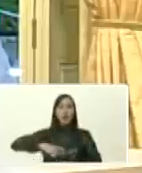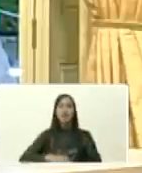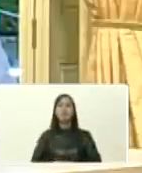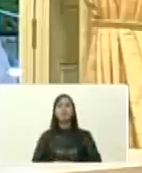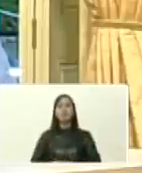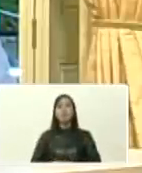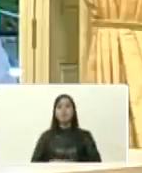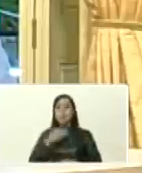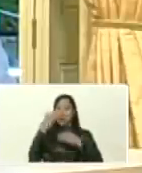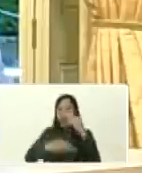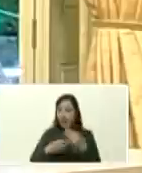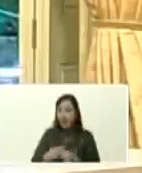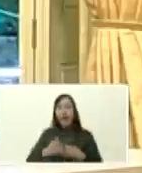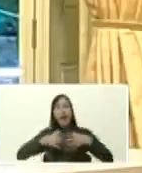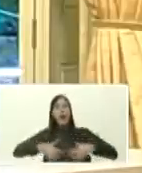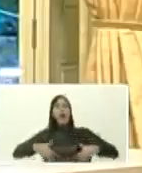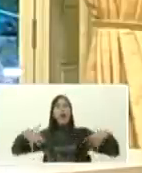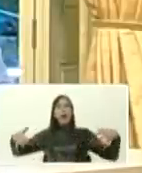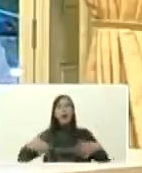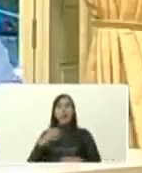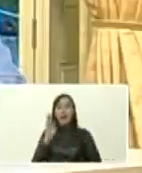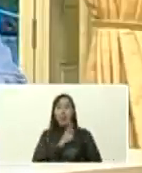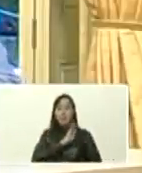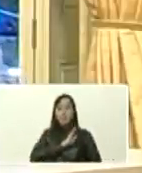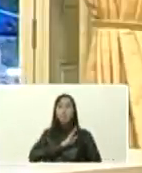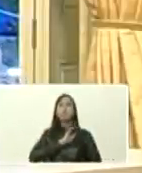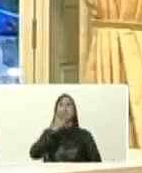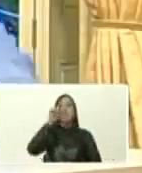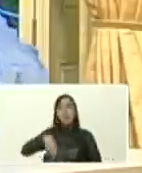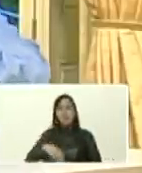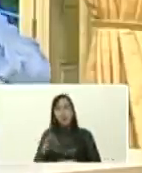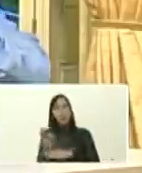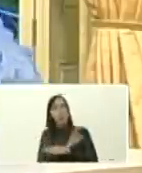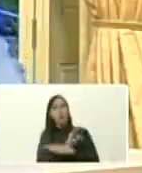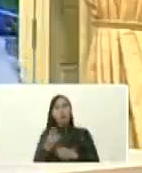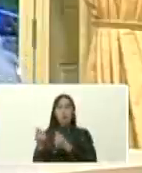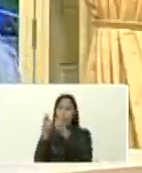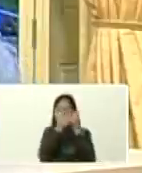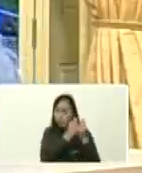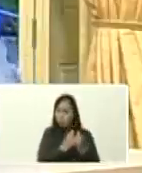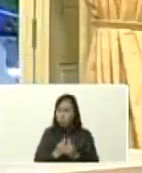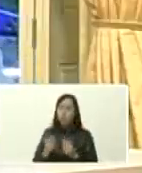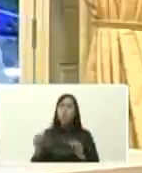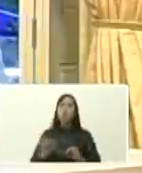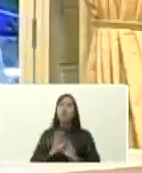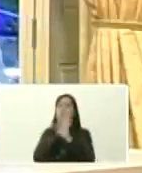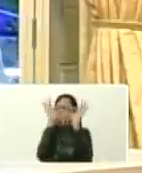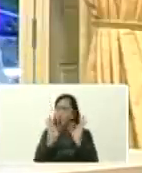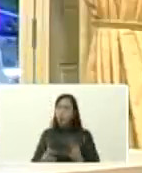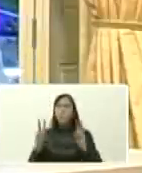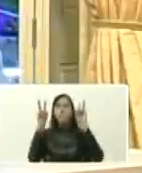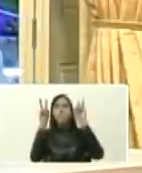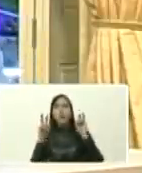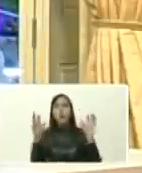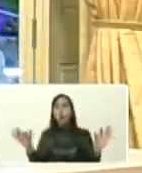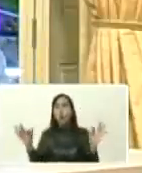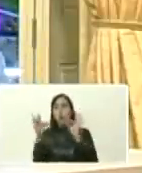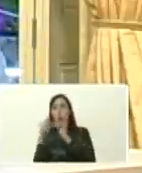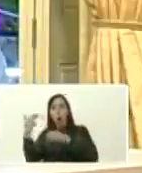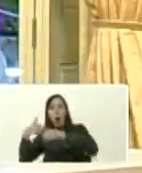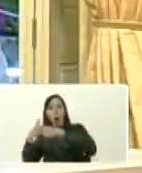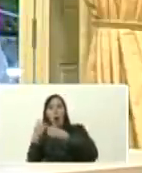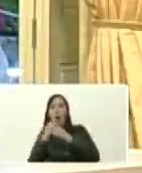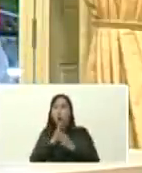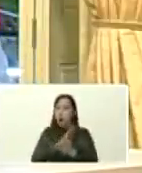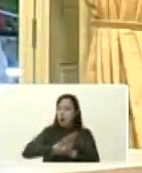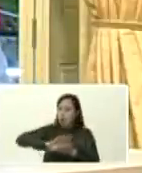produzca la riqueza, para que nuestra economía funcione en un nuevo esquema, no dependiente, funcione